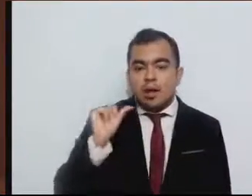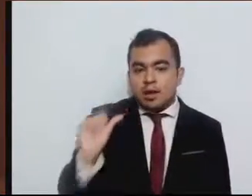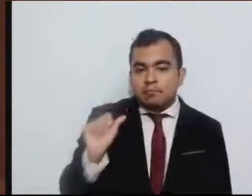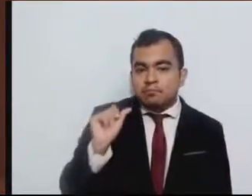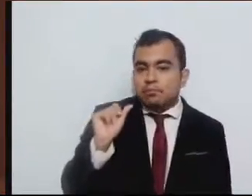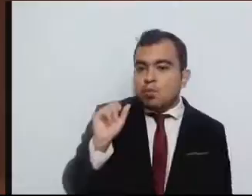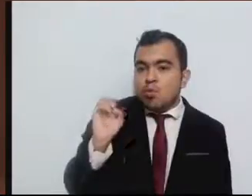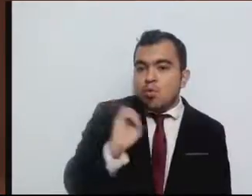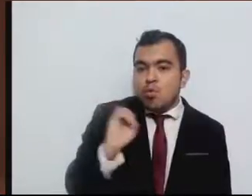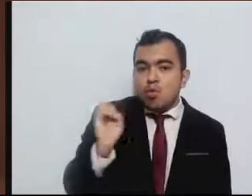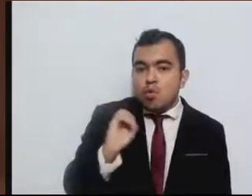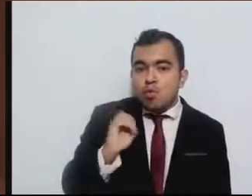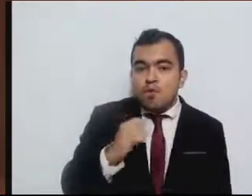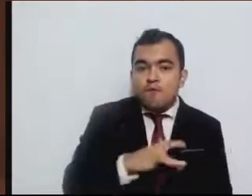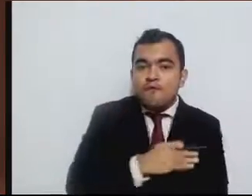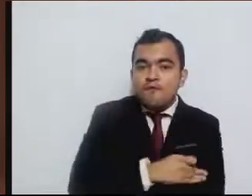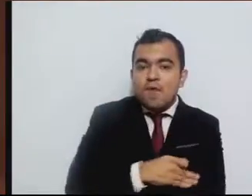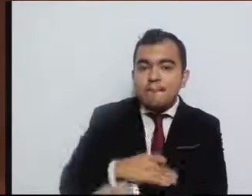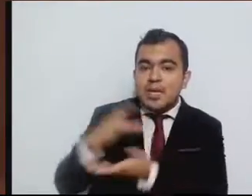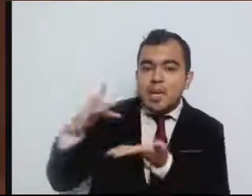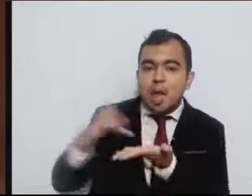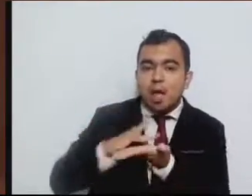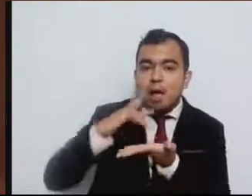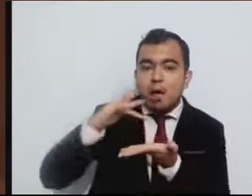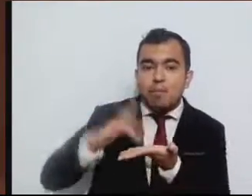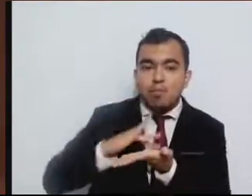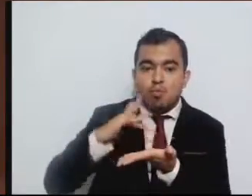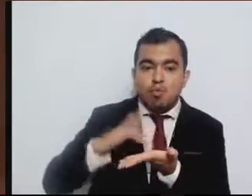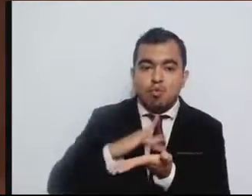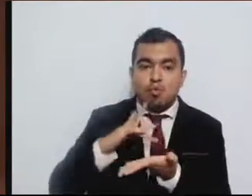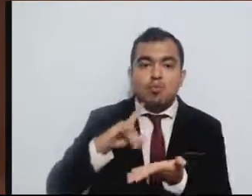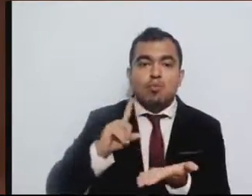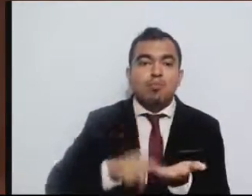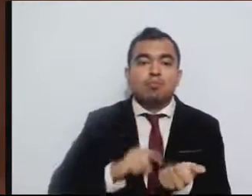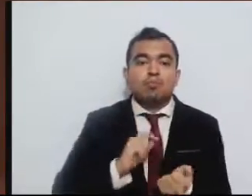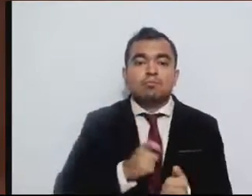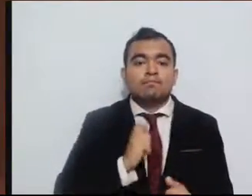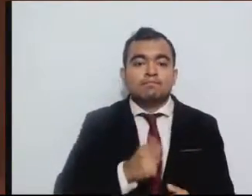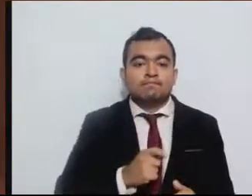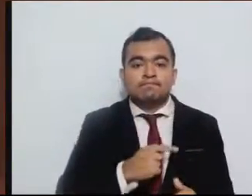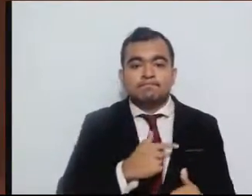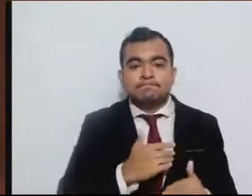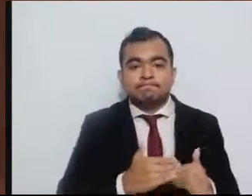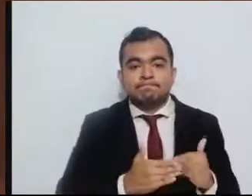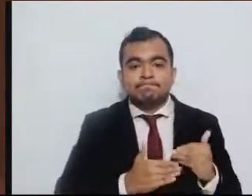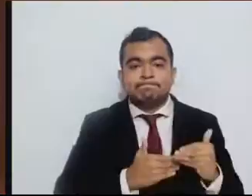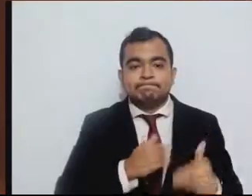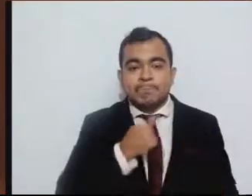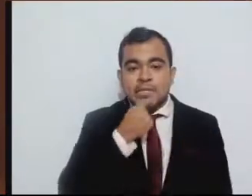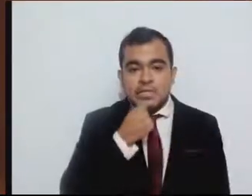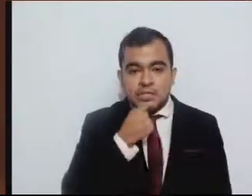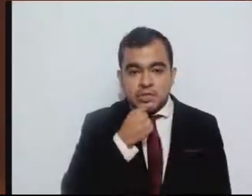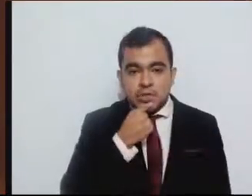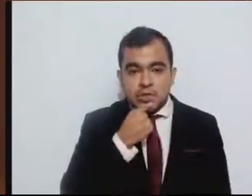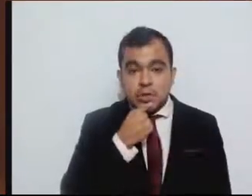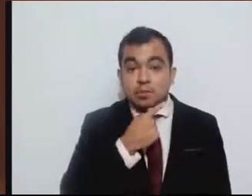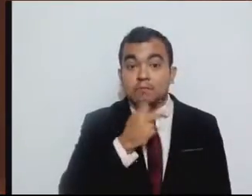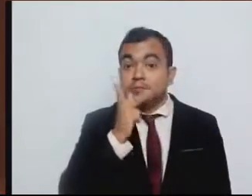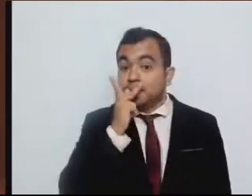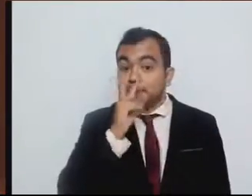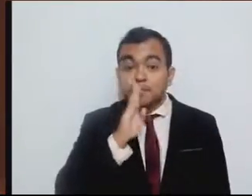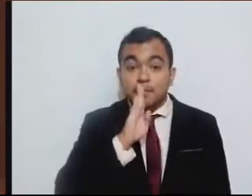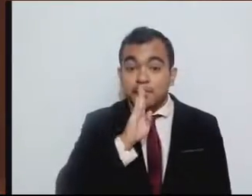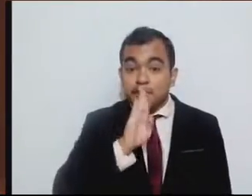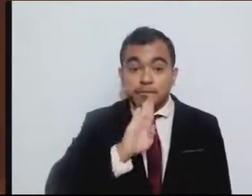red familiar debido a los años de institucionalización. El estado de orfandad ha